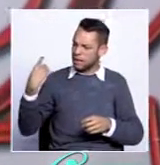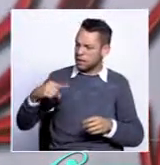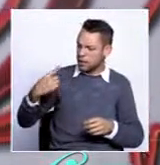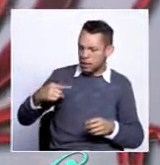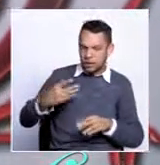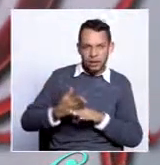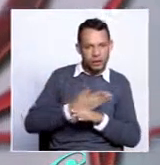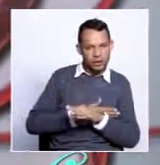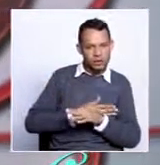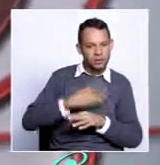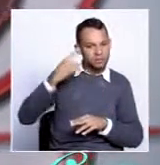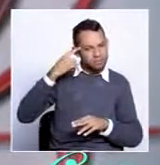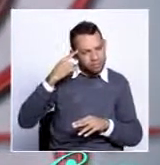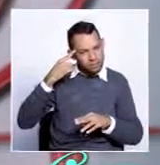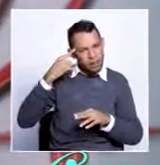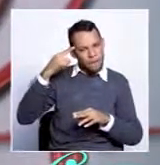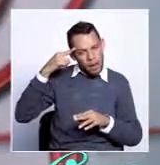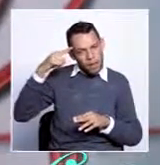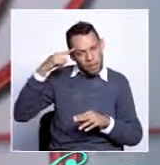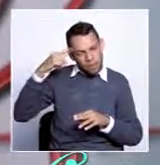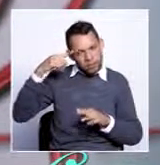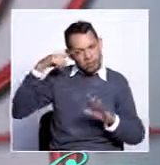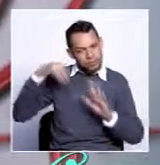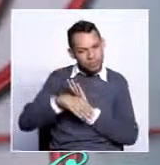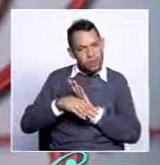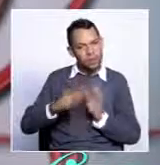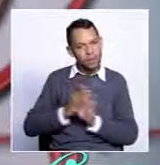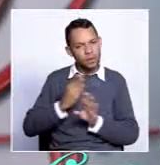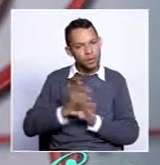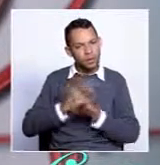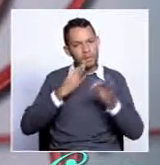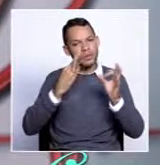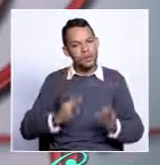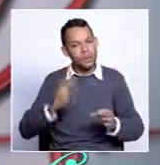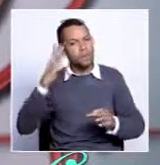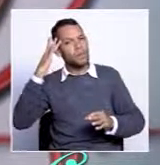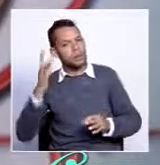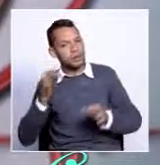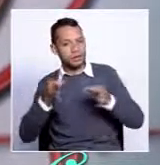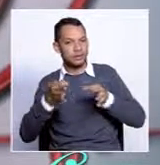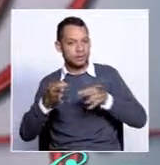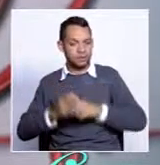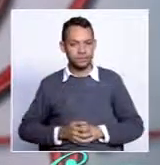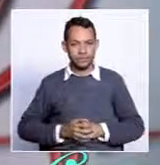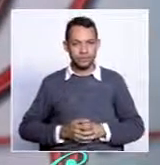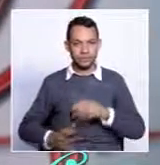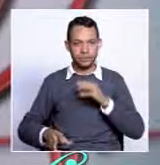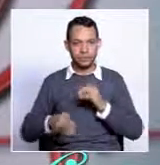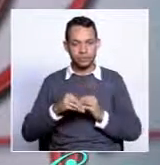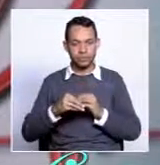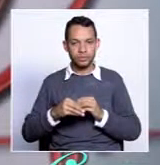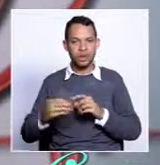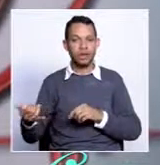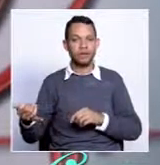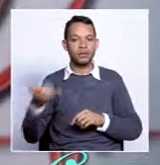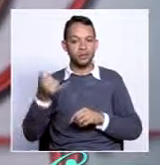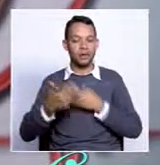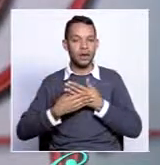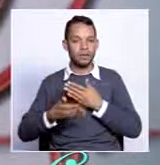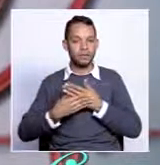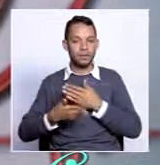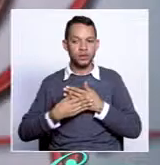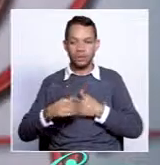es lo que ustedes se imaginan que los llevaron al problema y les va a decir por qué los llaman a ustedes y les dicen